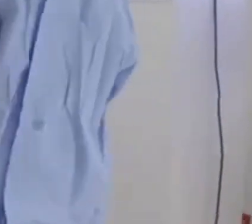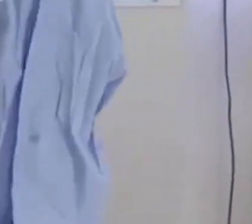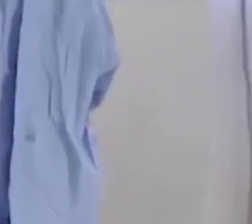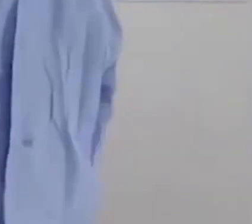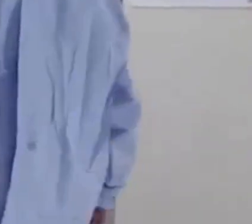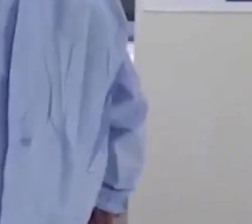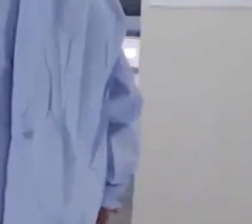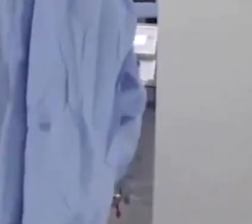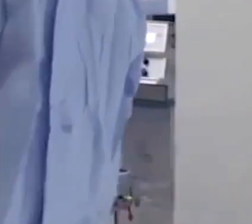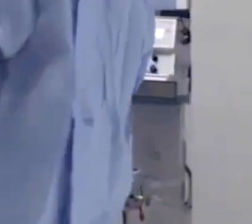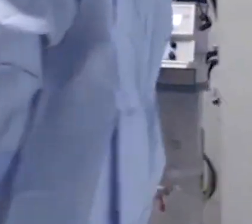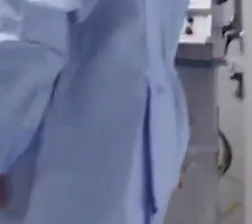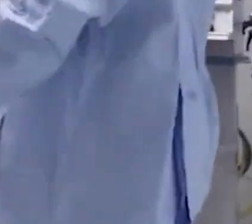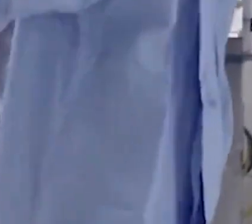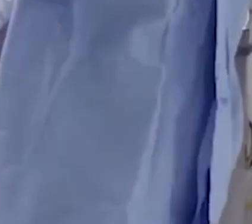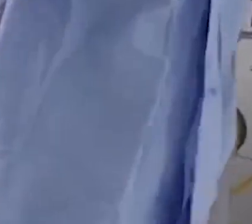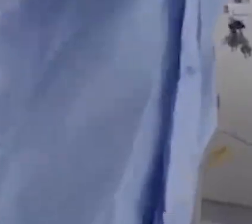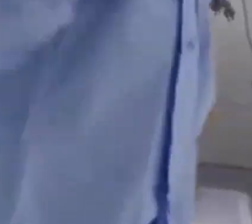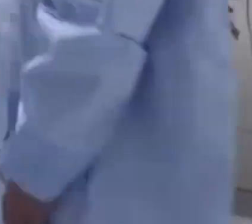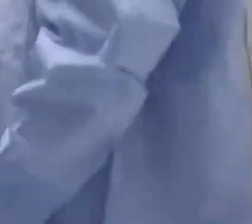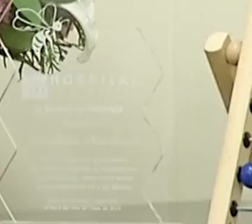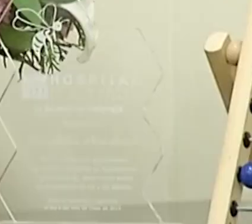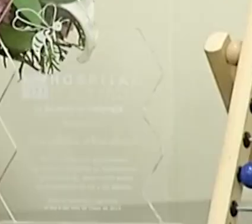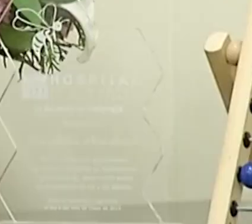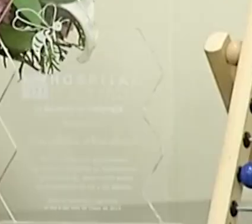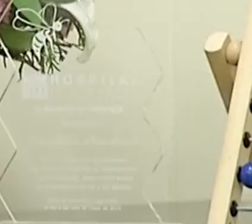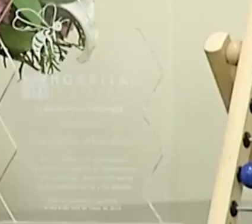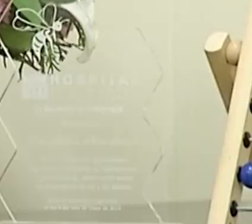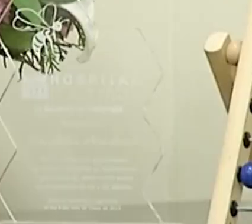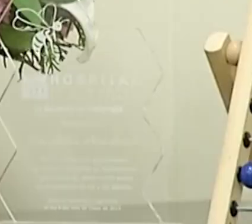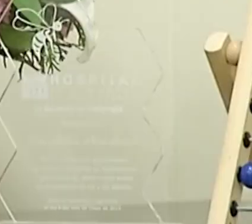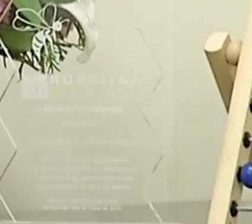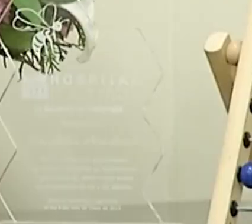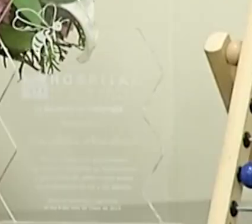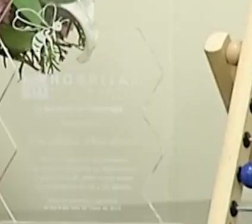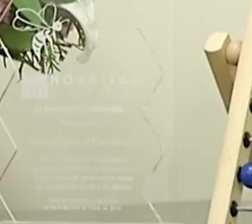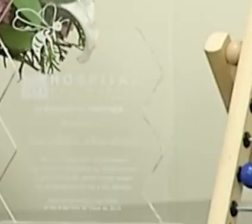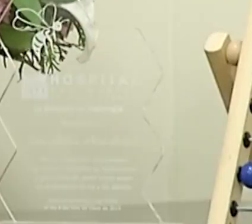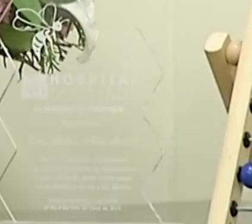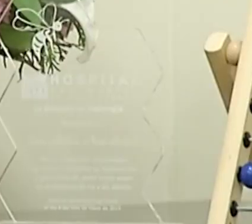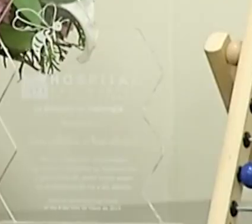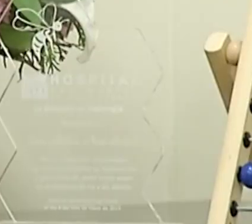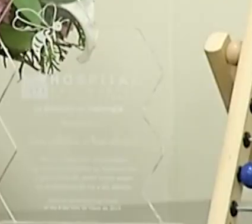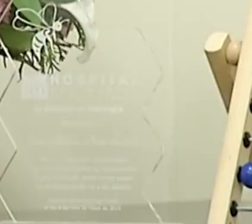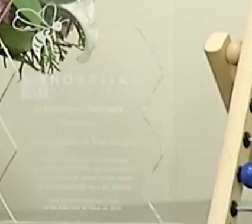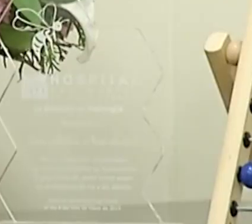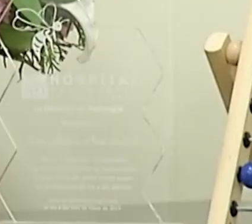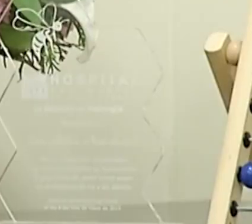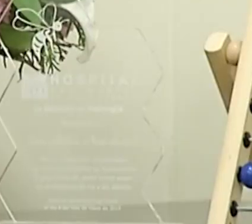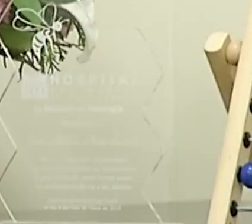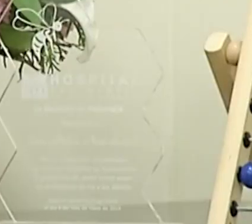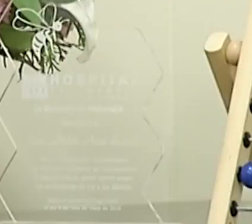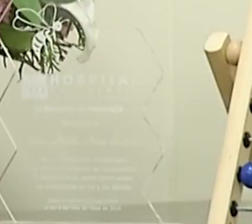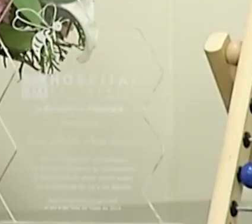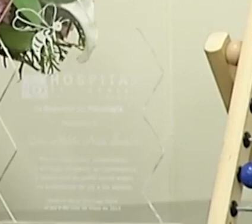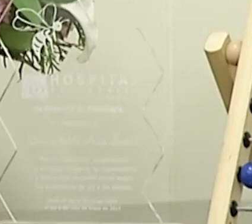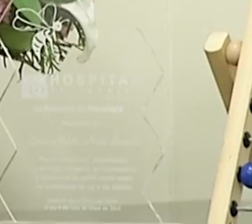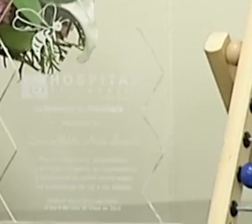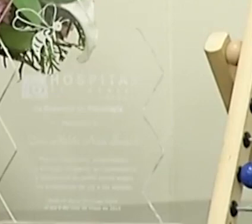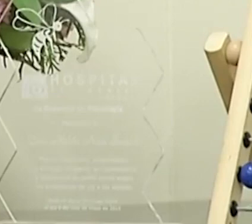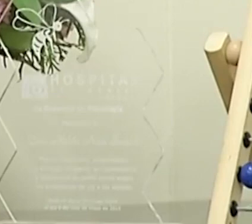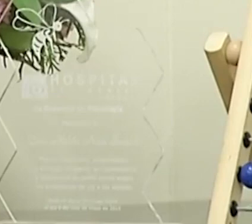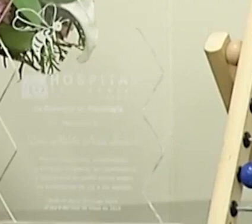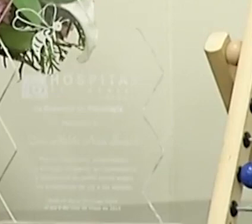Todo esto se traduce en calidad de la atención para toda la población, haciendo énfasis en